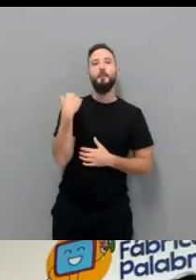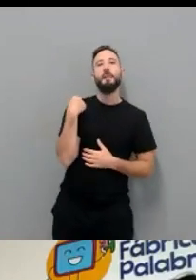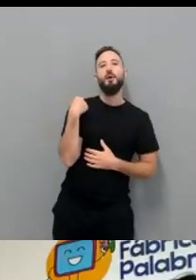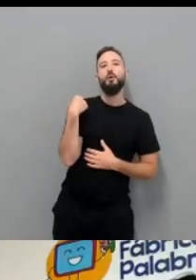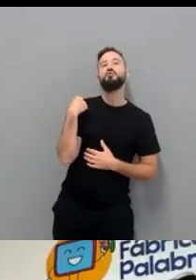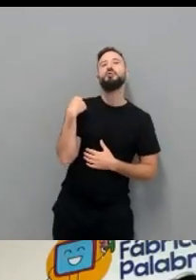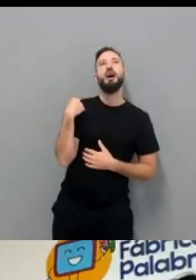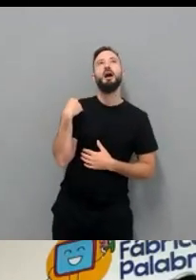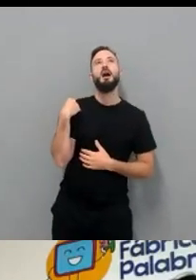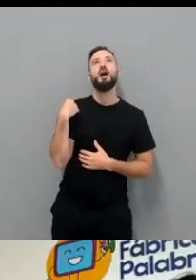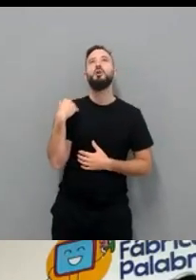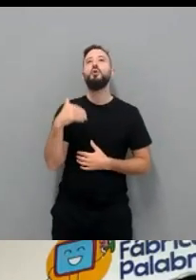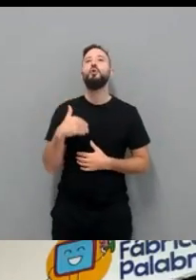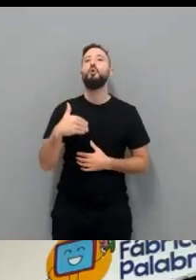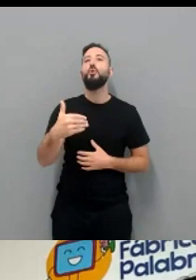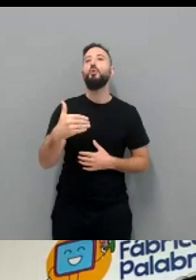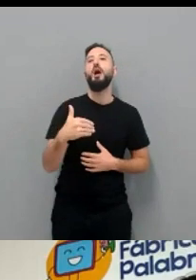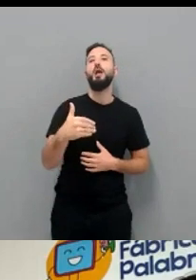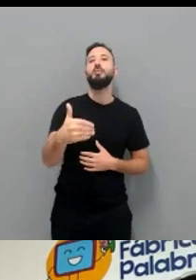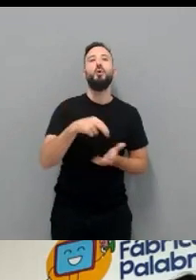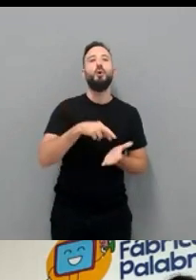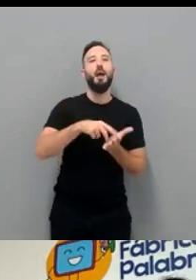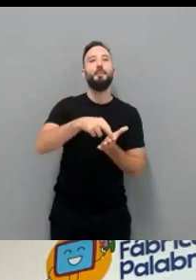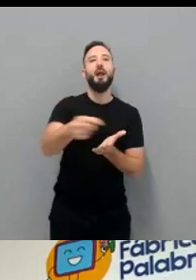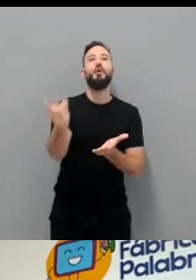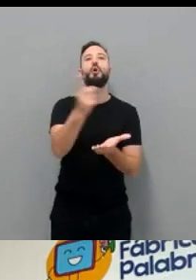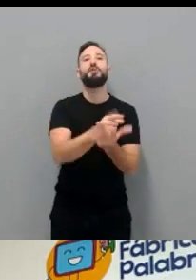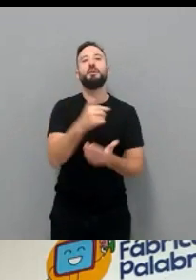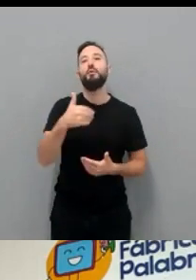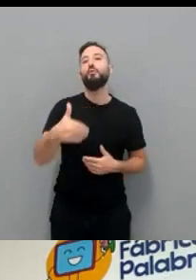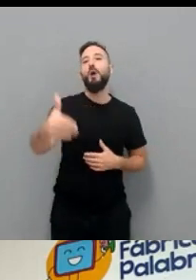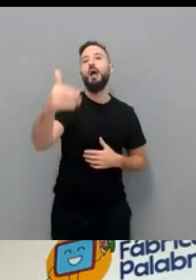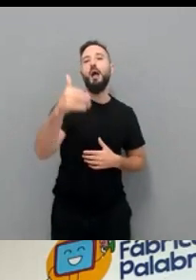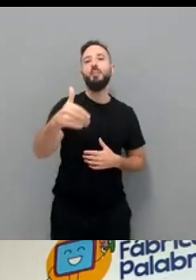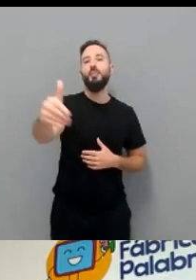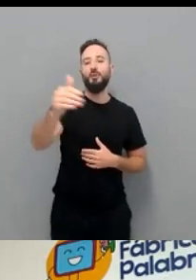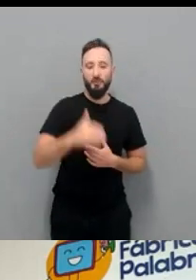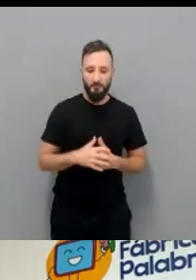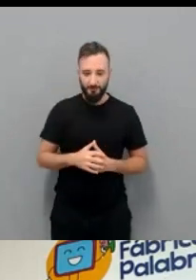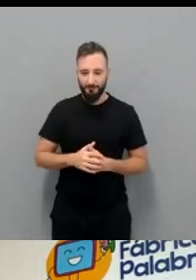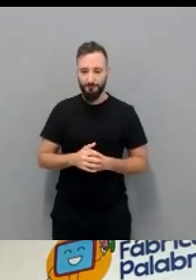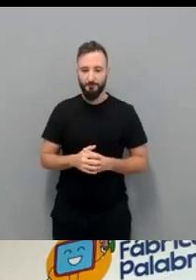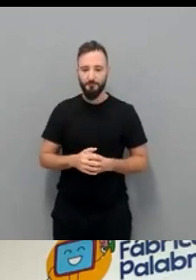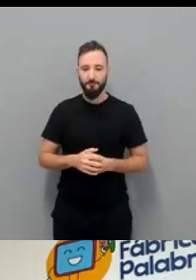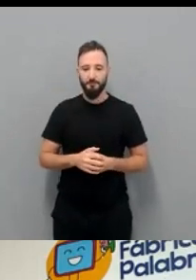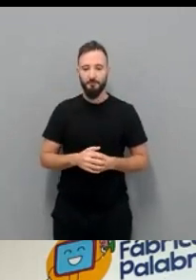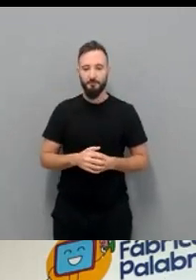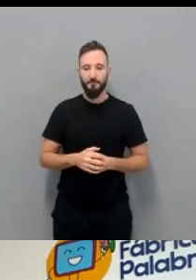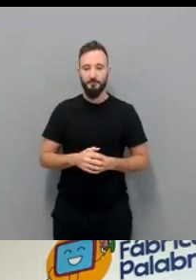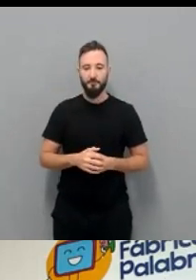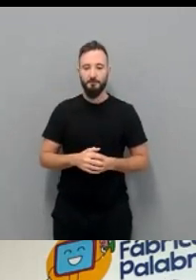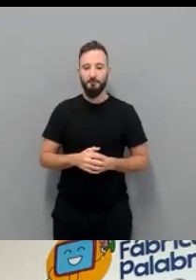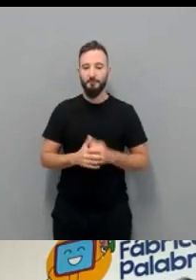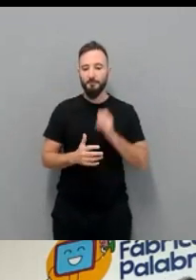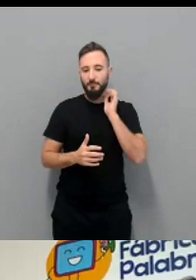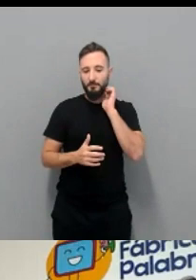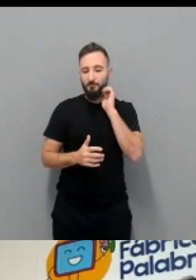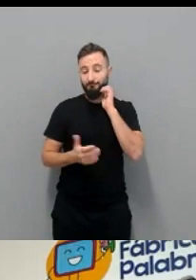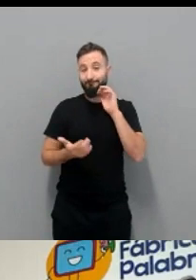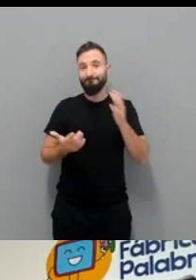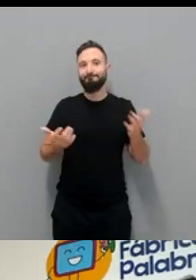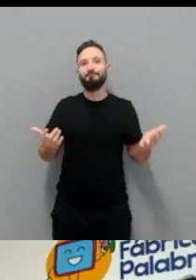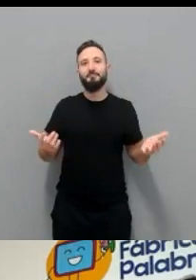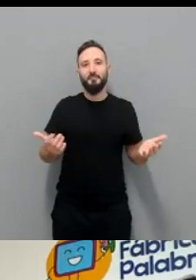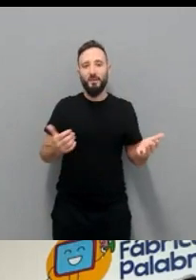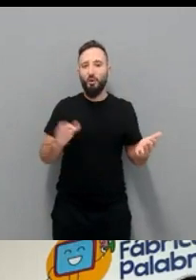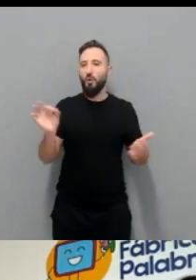cuándo van a volver a andar o cuando me he dedicado a daño cerebral adquirido, cuándo van a volver a andar,